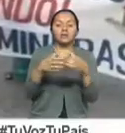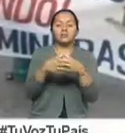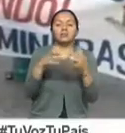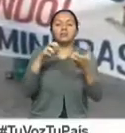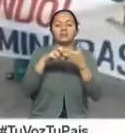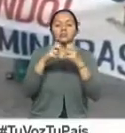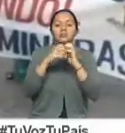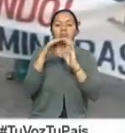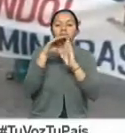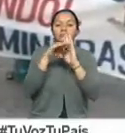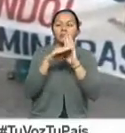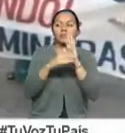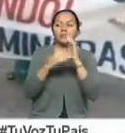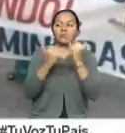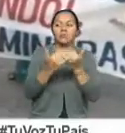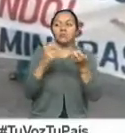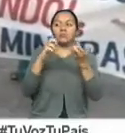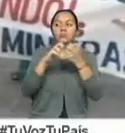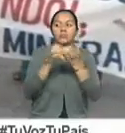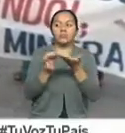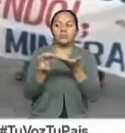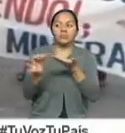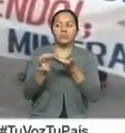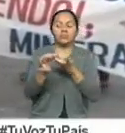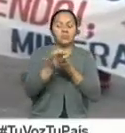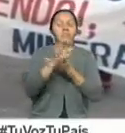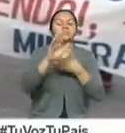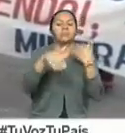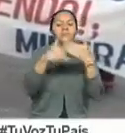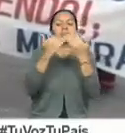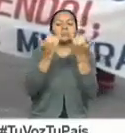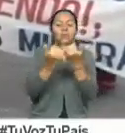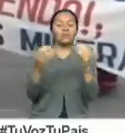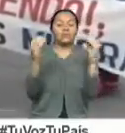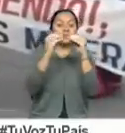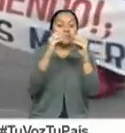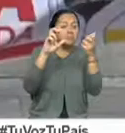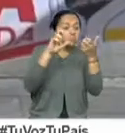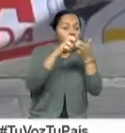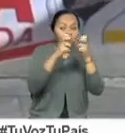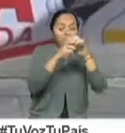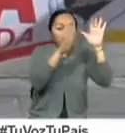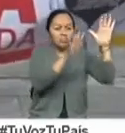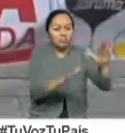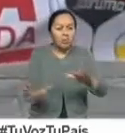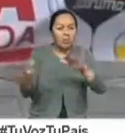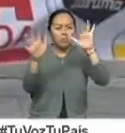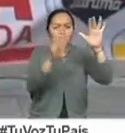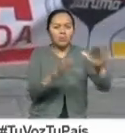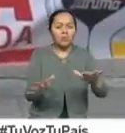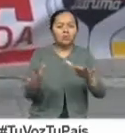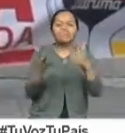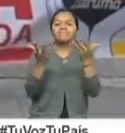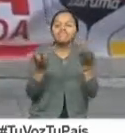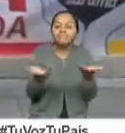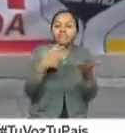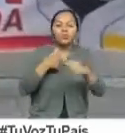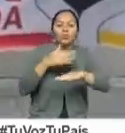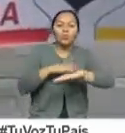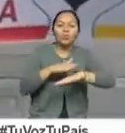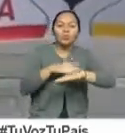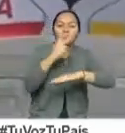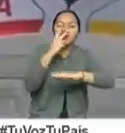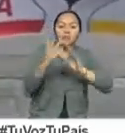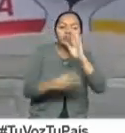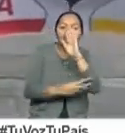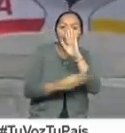que atraviesa la población, como las secuelas de los socavones y deslizamientos que se registran como consecuencia de la